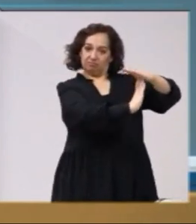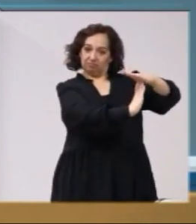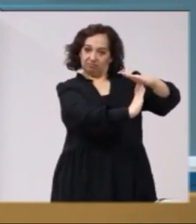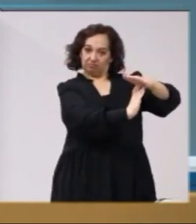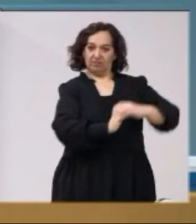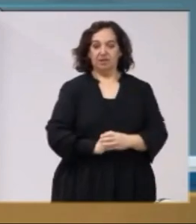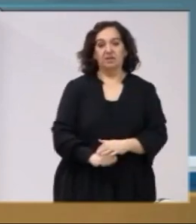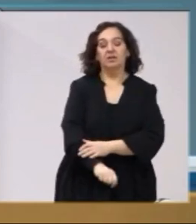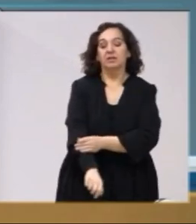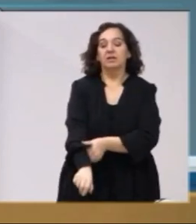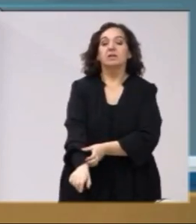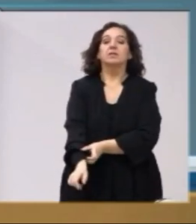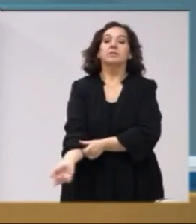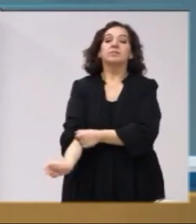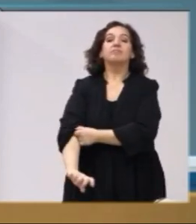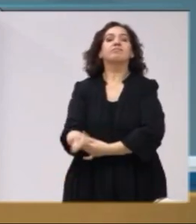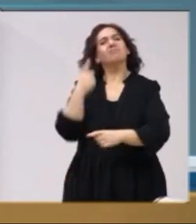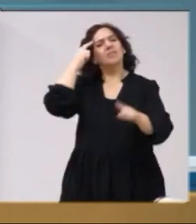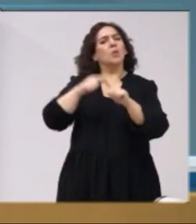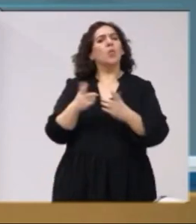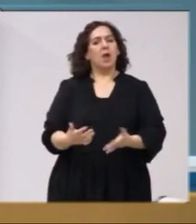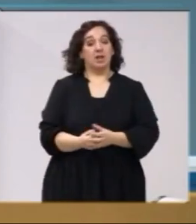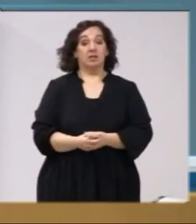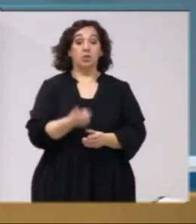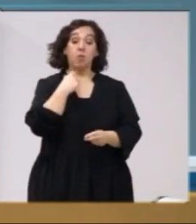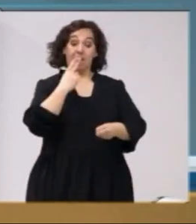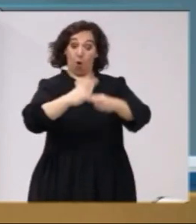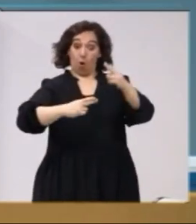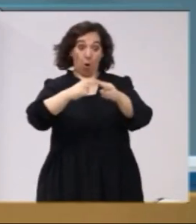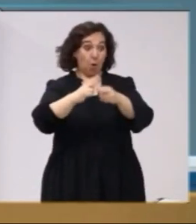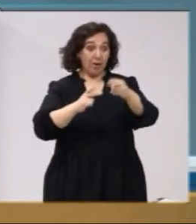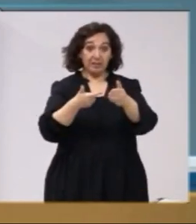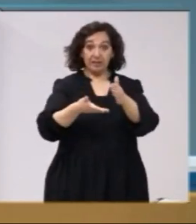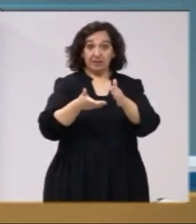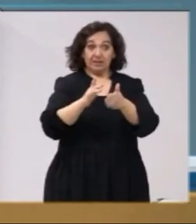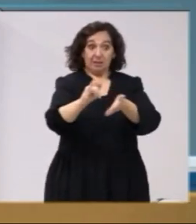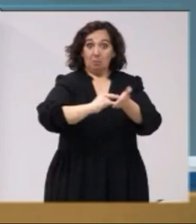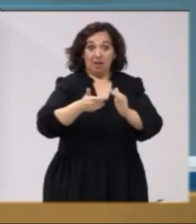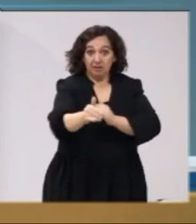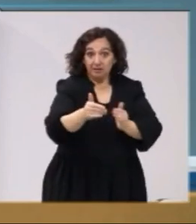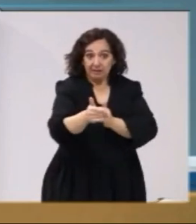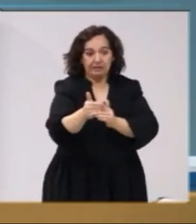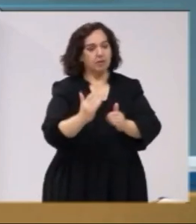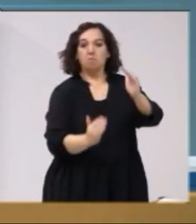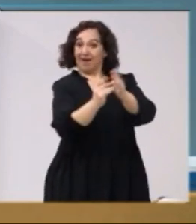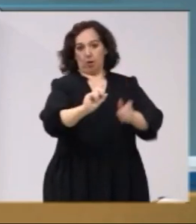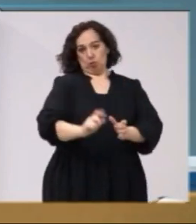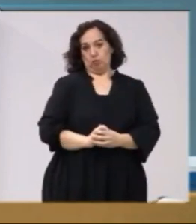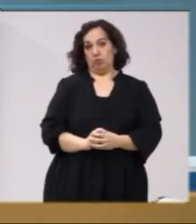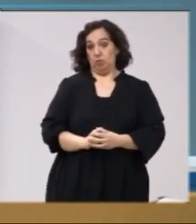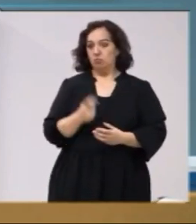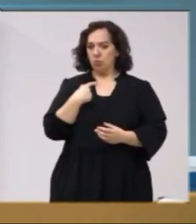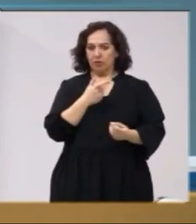El objetivo es no detener las obras previstas, porque son muy necesarias